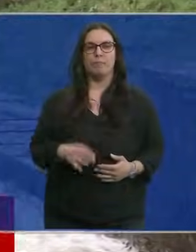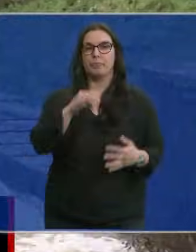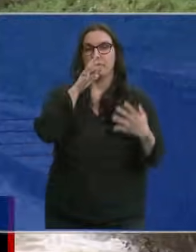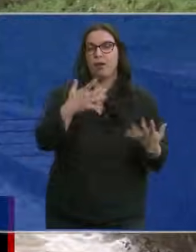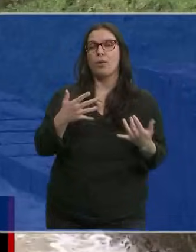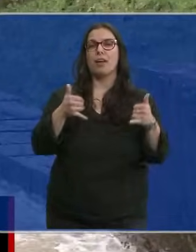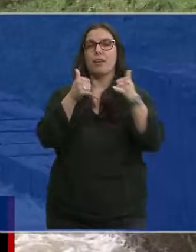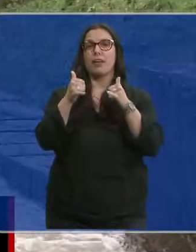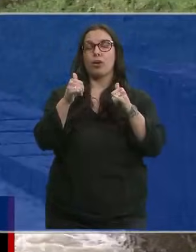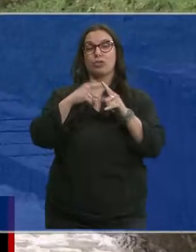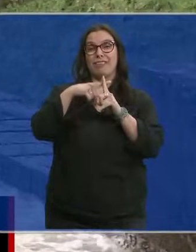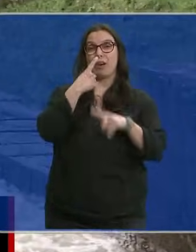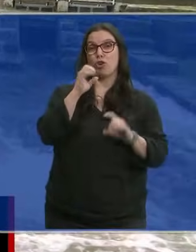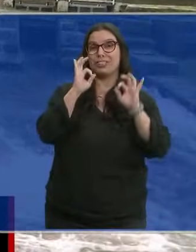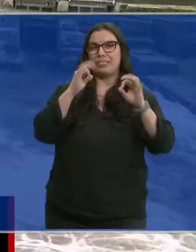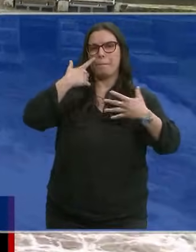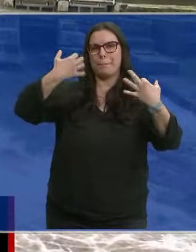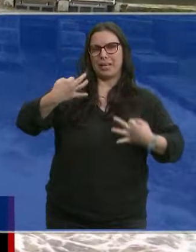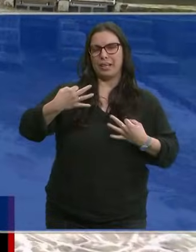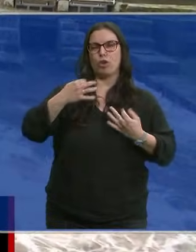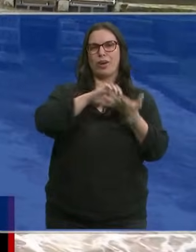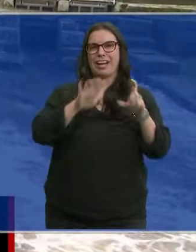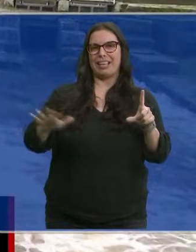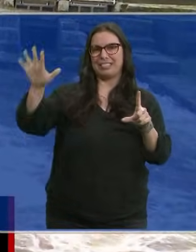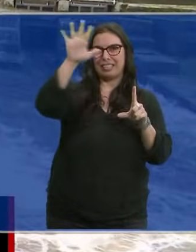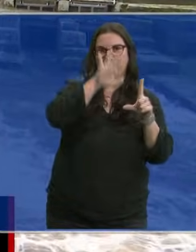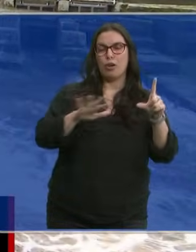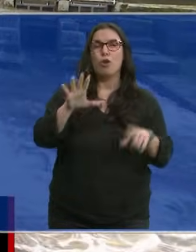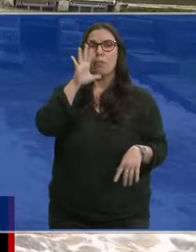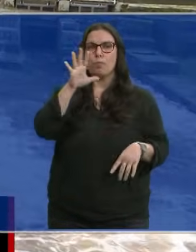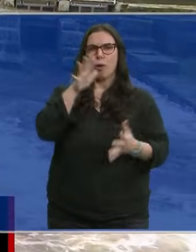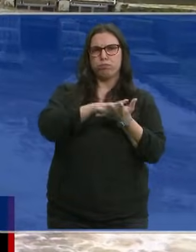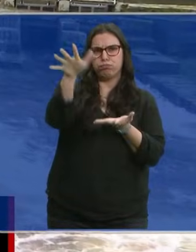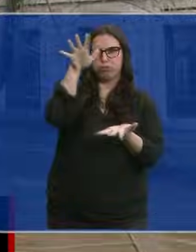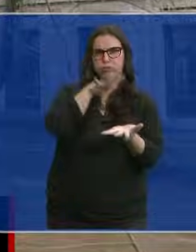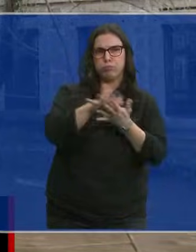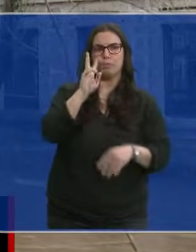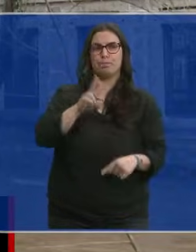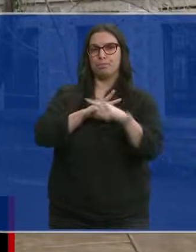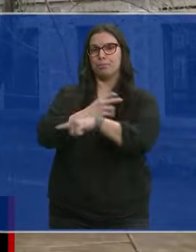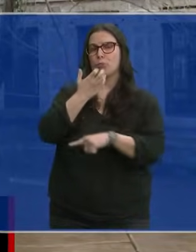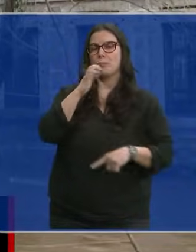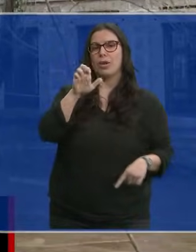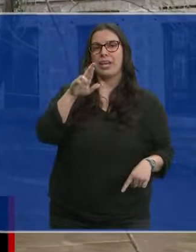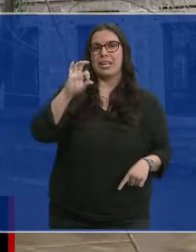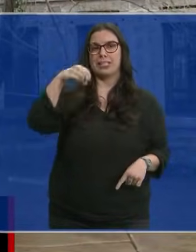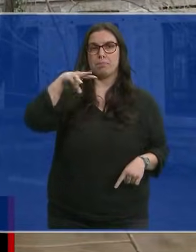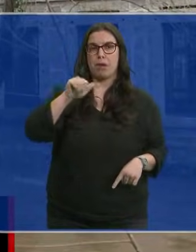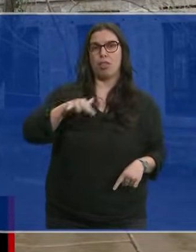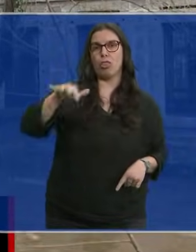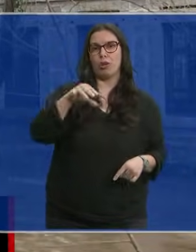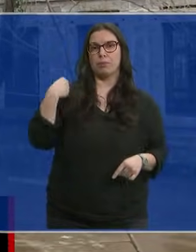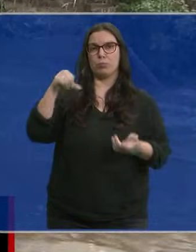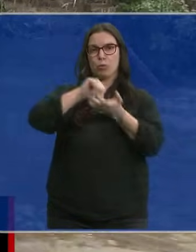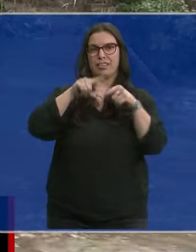A esta hora hay 4 ríos en nivel rojo de peligrosidad en Castilla y León por el volumen de sus caudales. Este es uno de ellos, el Eresma, a su paso